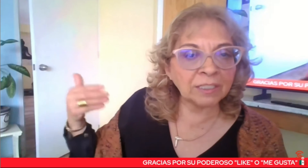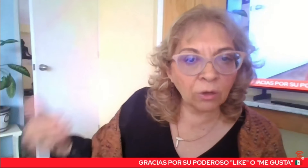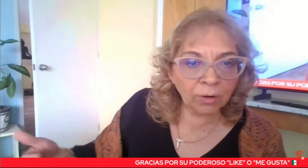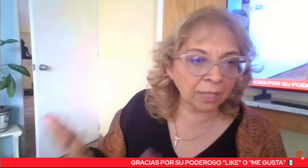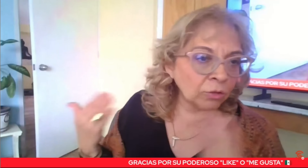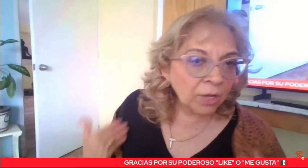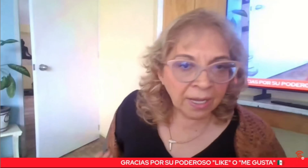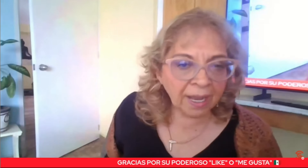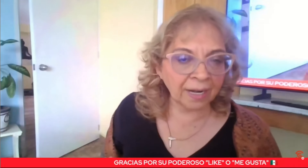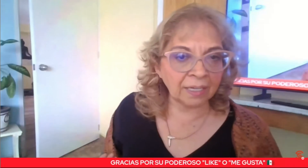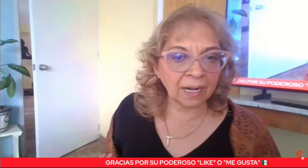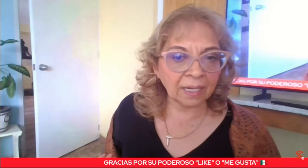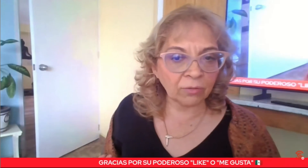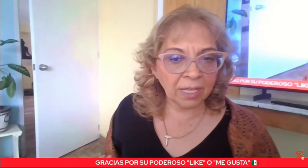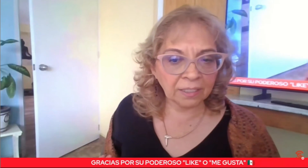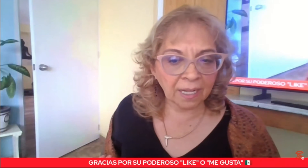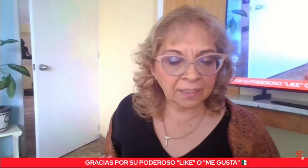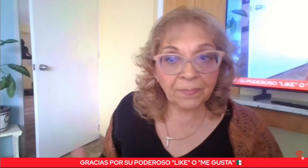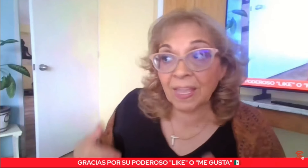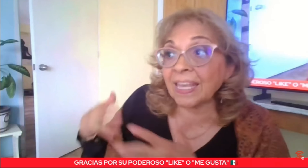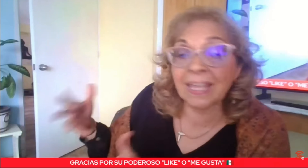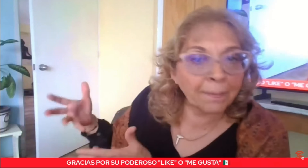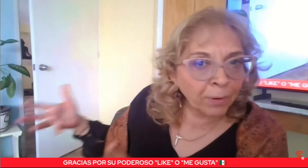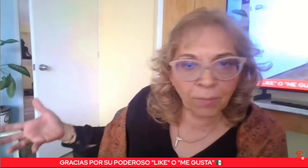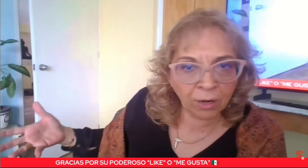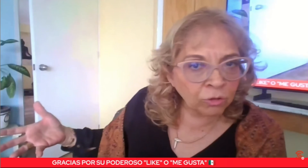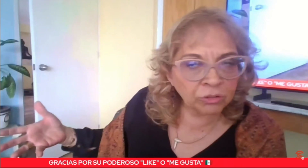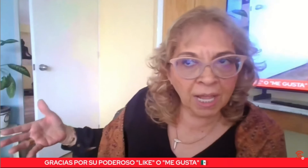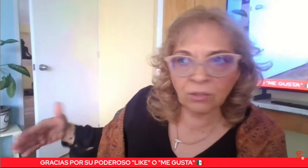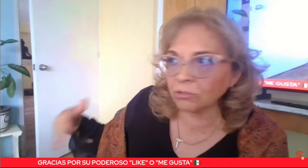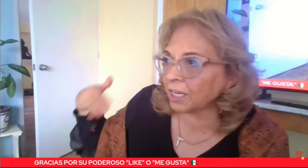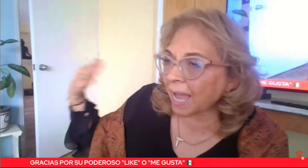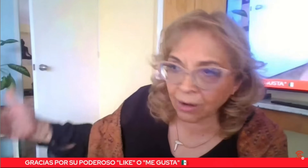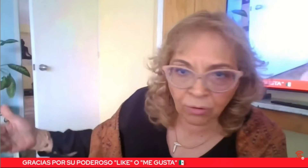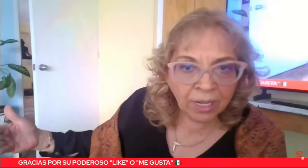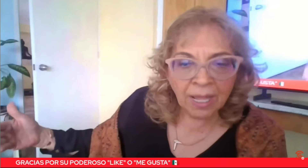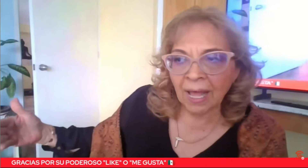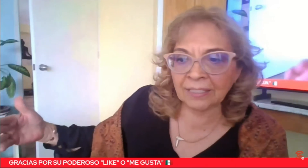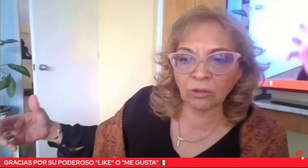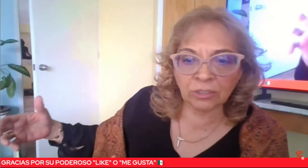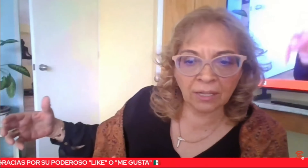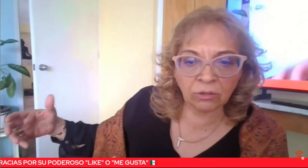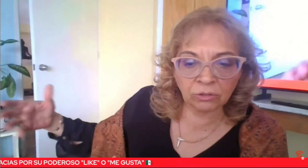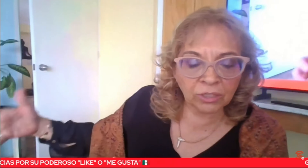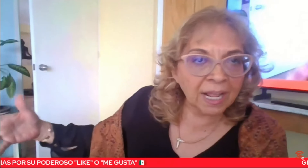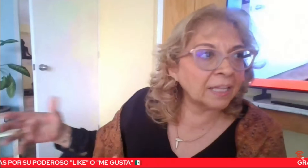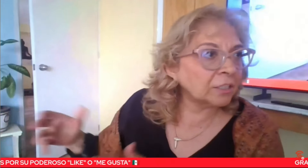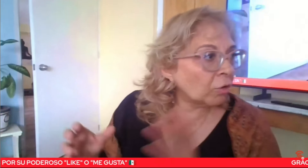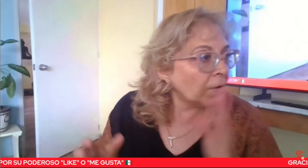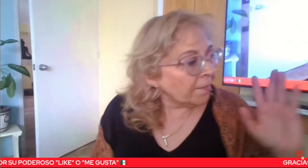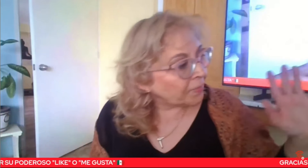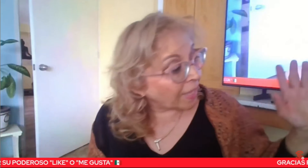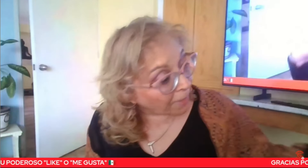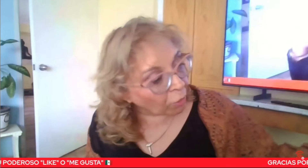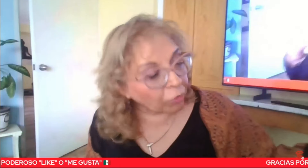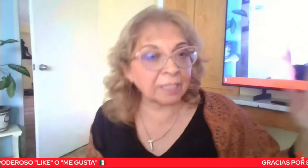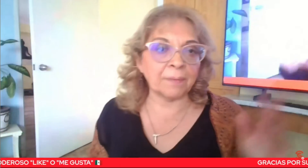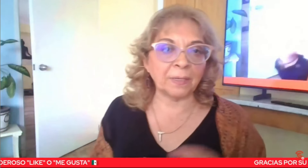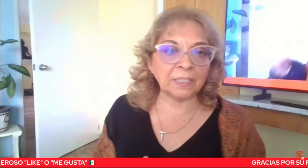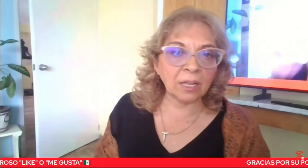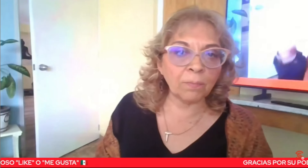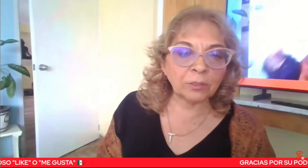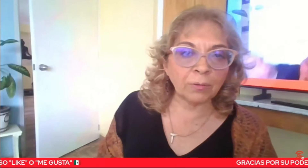están logrando ganarse las audiencias y que ya probaron 2 años, llegaron hace 2 años o 3, ¿no? Pero desde